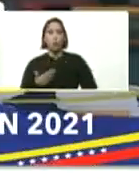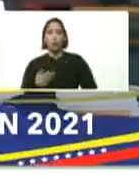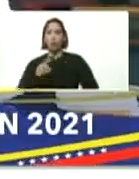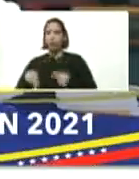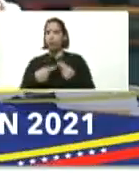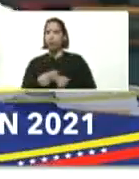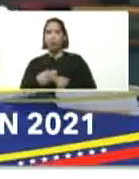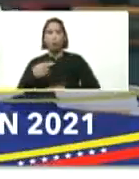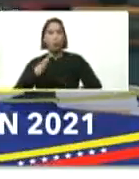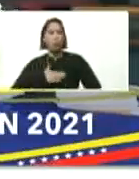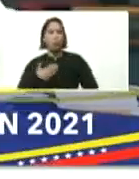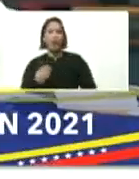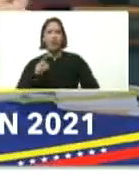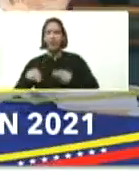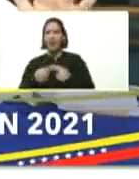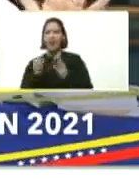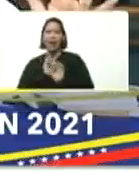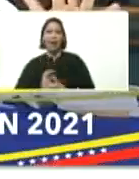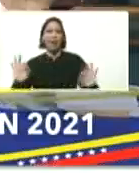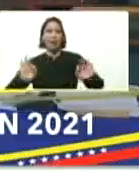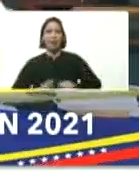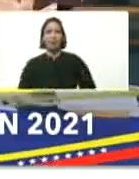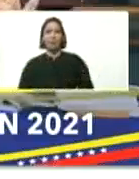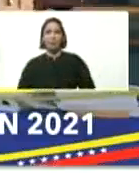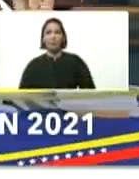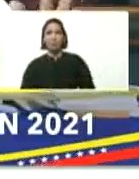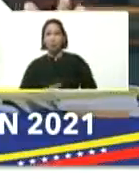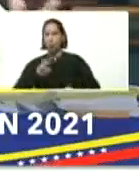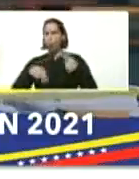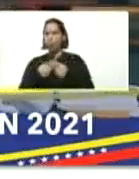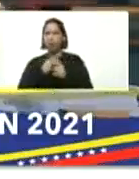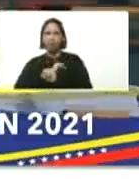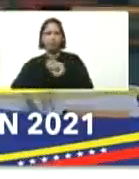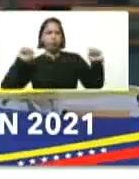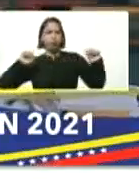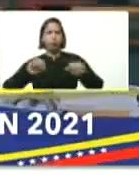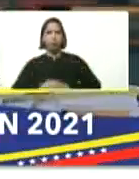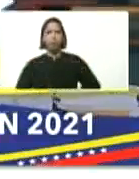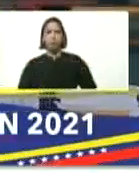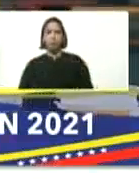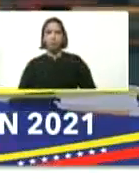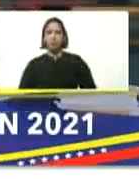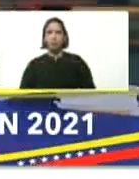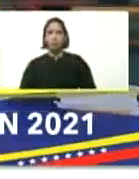por ninguna forma, de ninguna manera podrán con nosotros. Jamás, jamás.